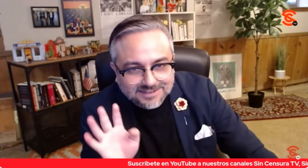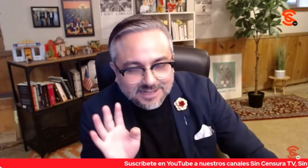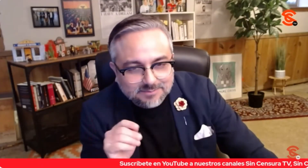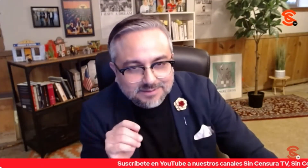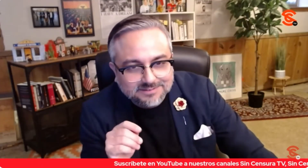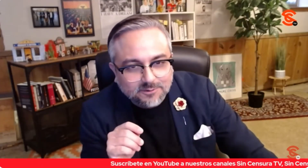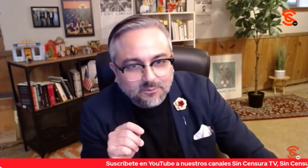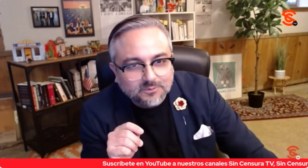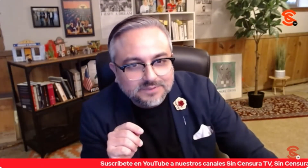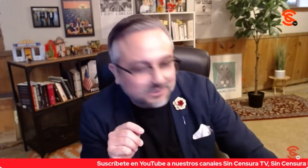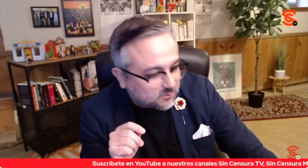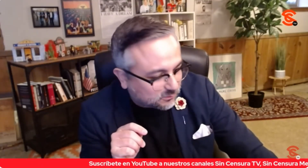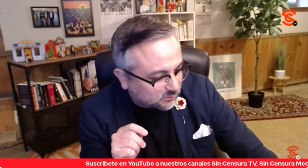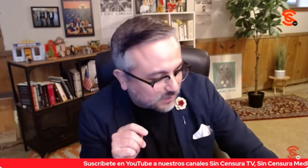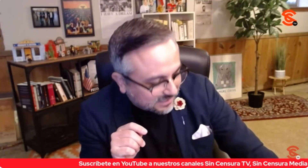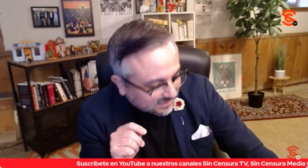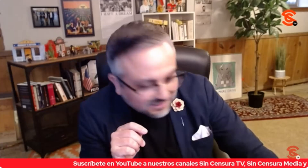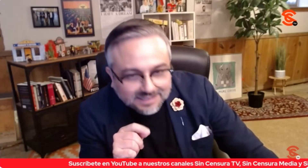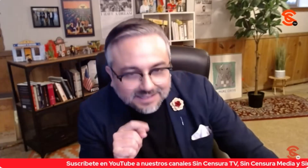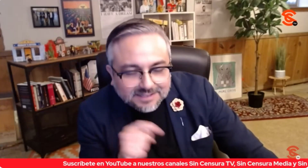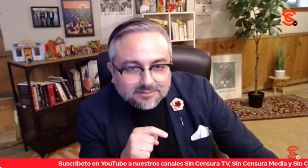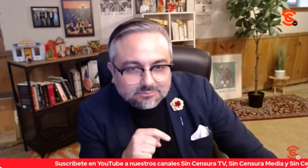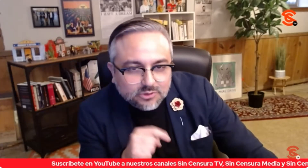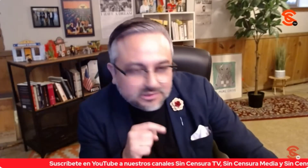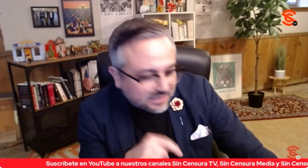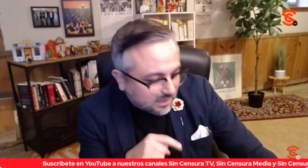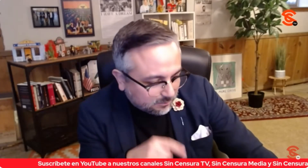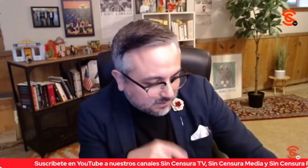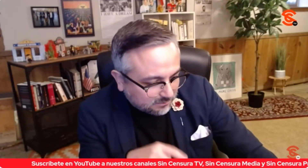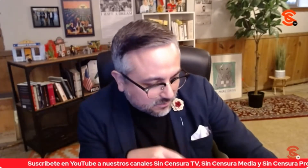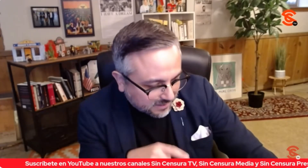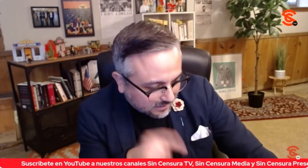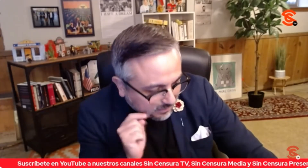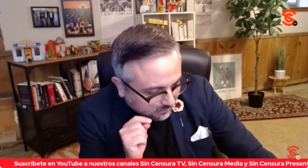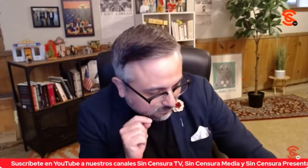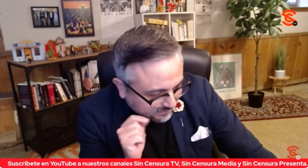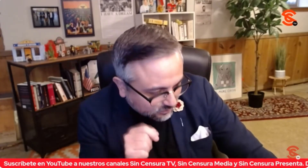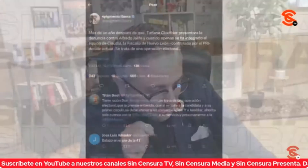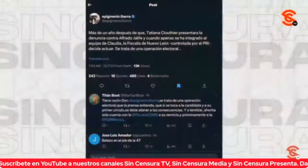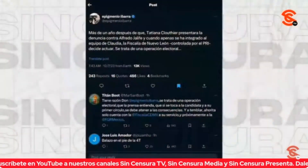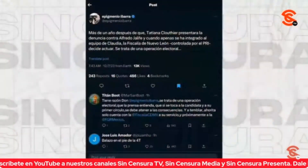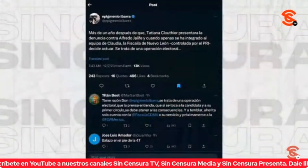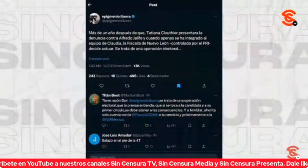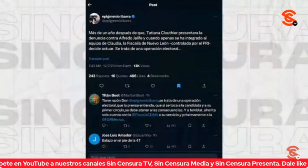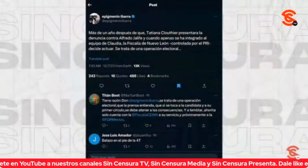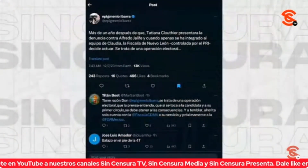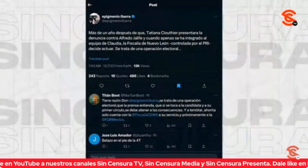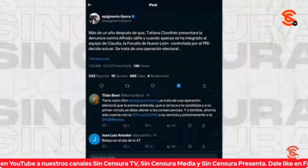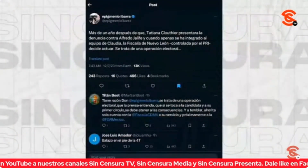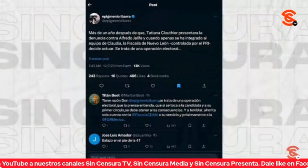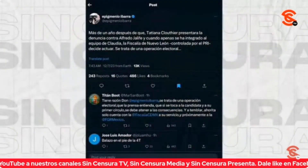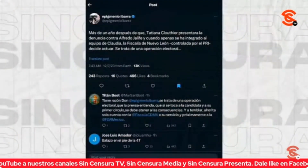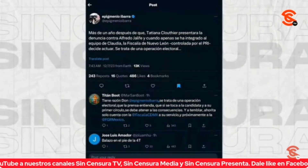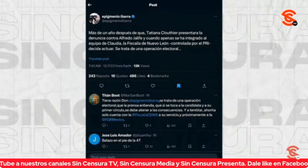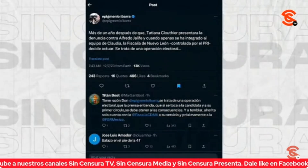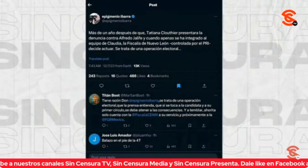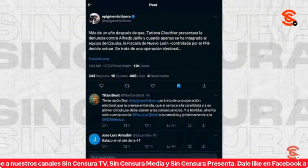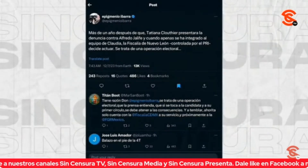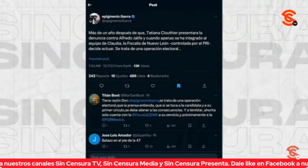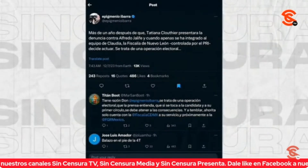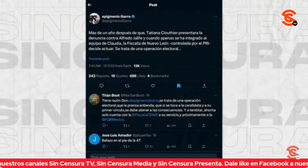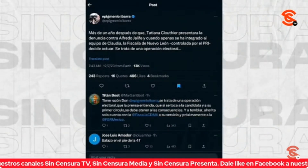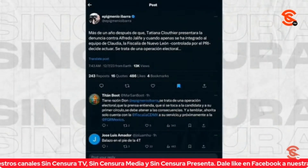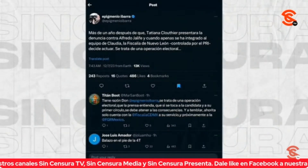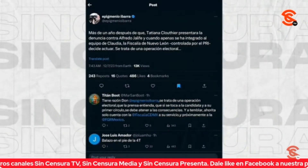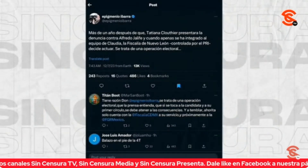ahí nada más como un dato cultural. Tuitea Epigmenio Ibarra, más de un año después de que Tatiana Cloutier presentara